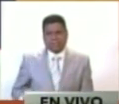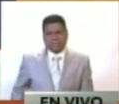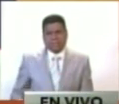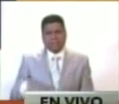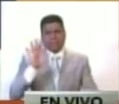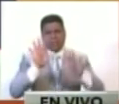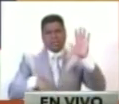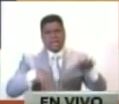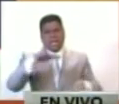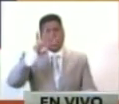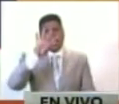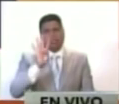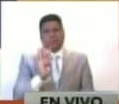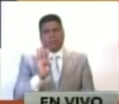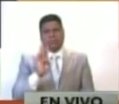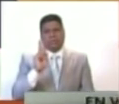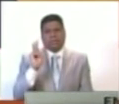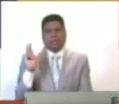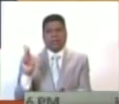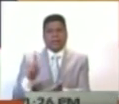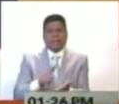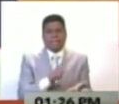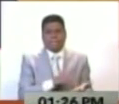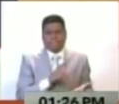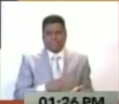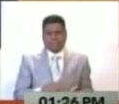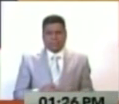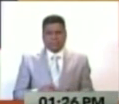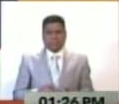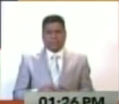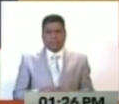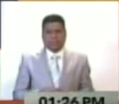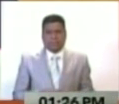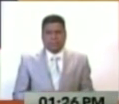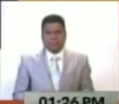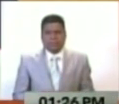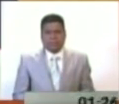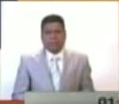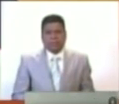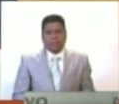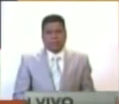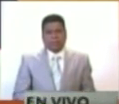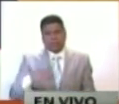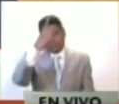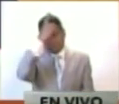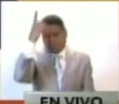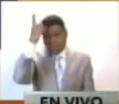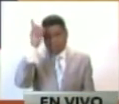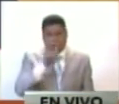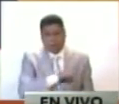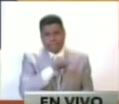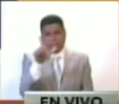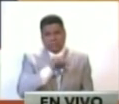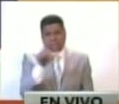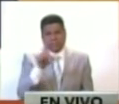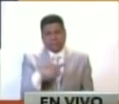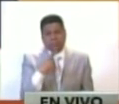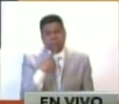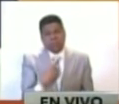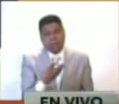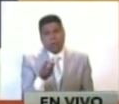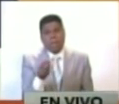a la treintena que participaron en Teherán. El vicepresidente del PSV, Diosdado Cabello, había dicho que iban a superar la participación de todas las